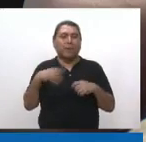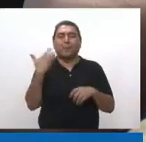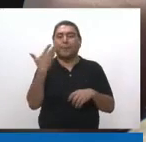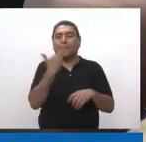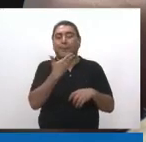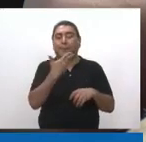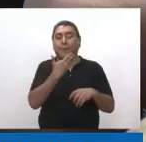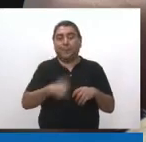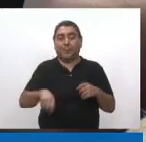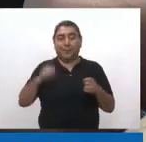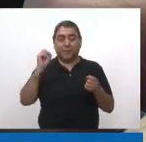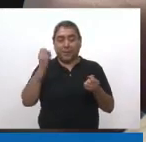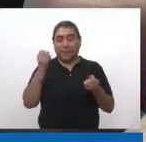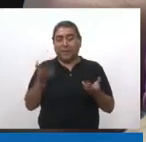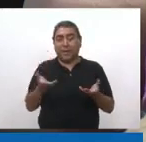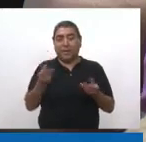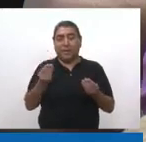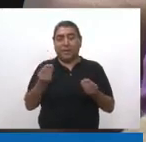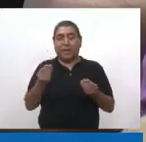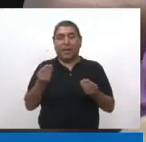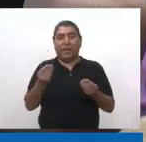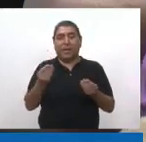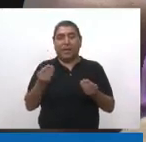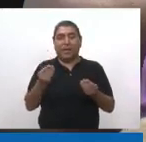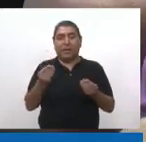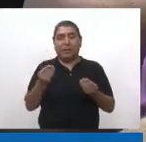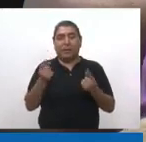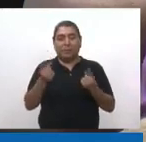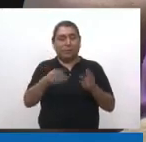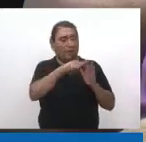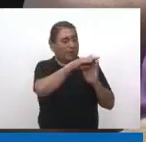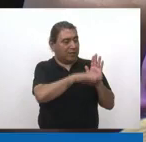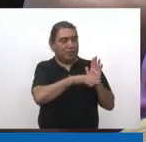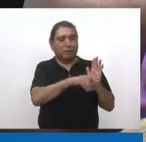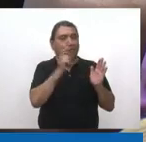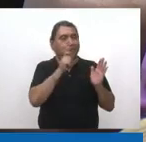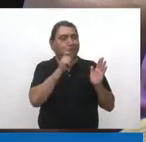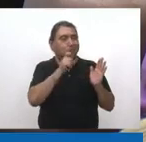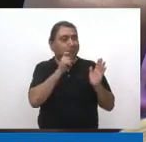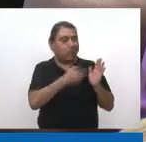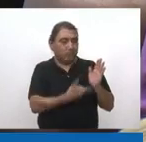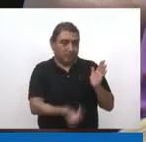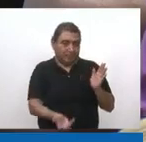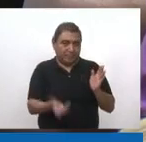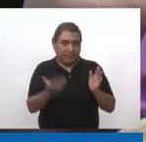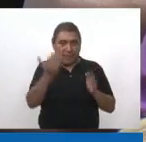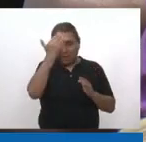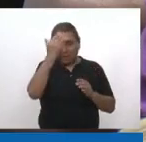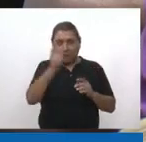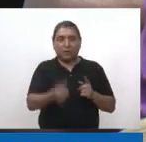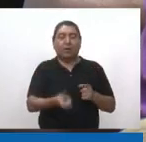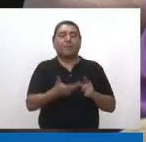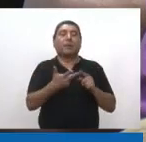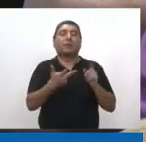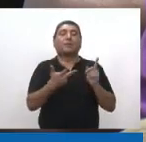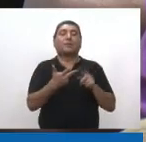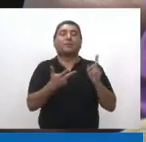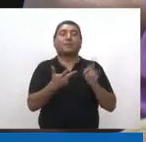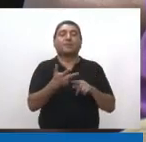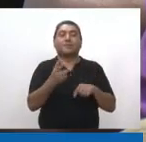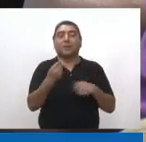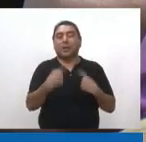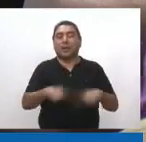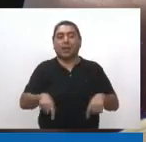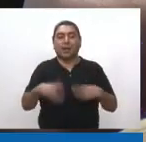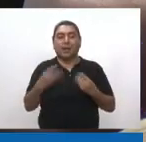presidencial que han venido corriéndose de los requisitos que exige la Constitución. Y un tercer supuesto es